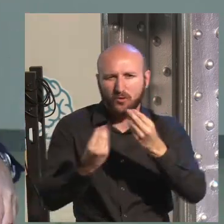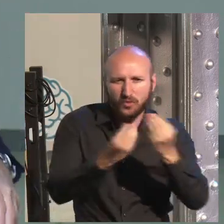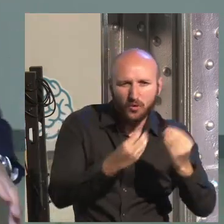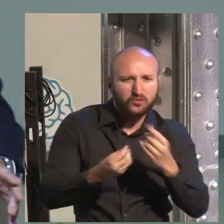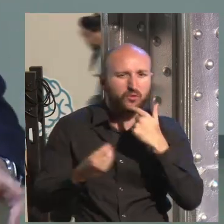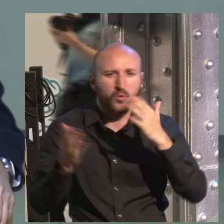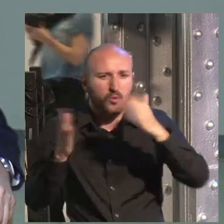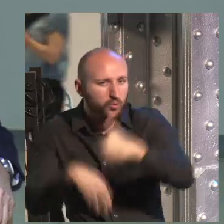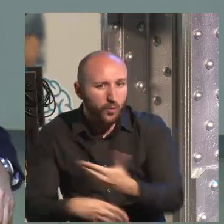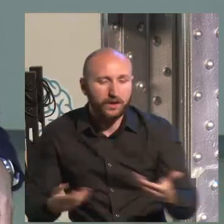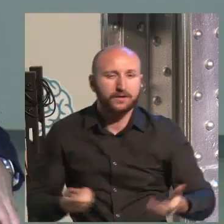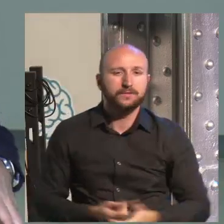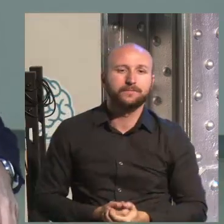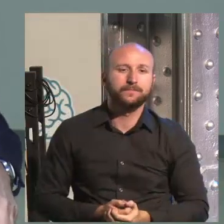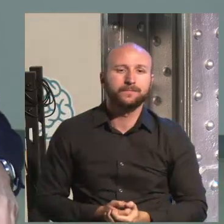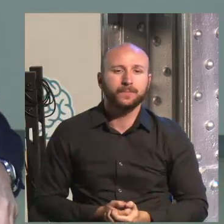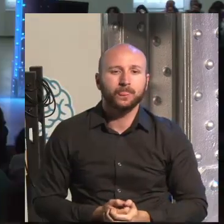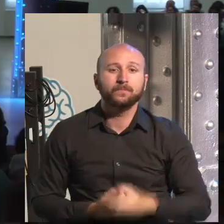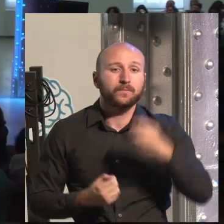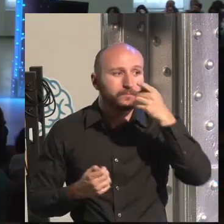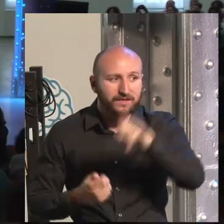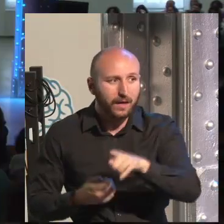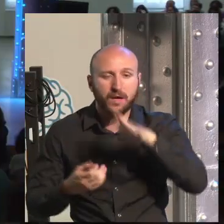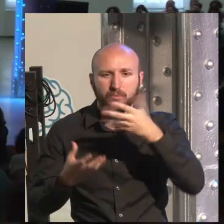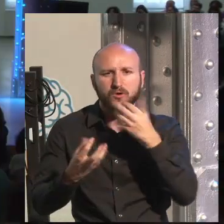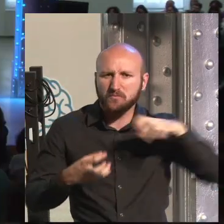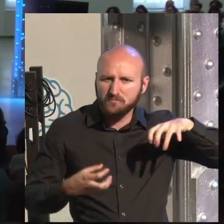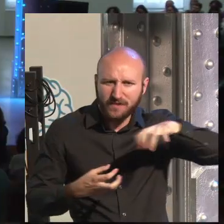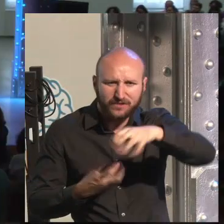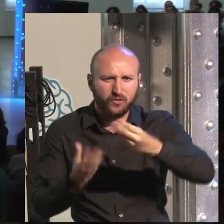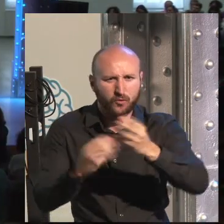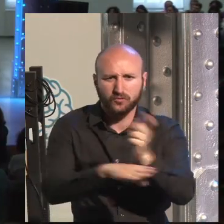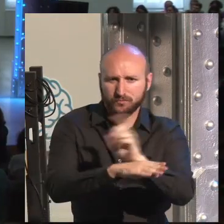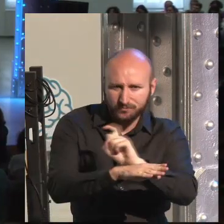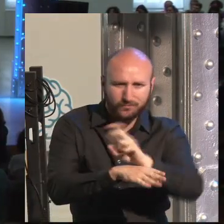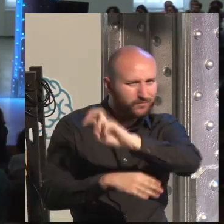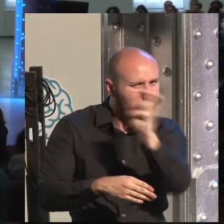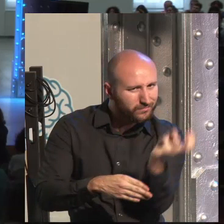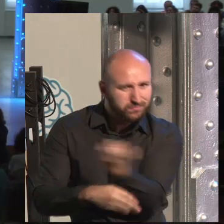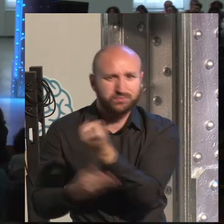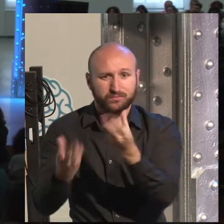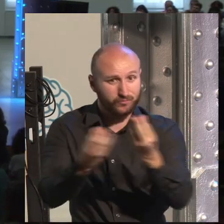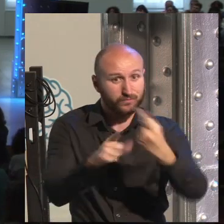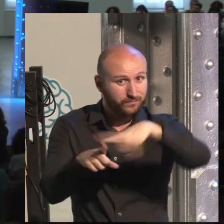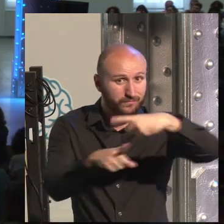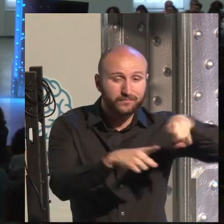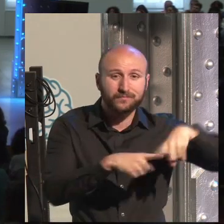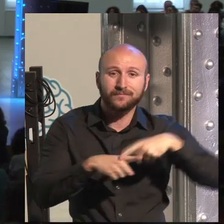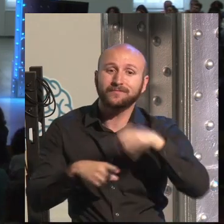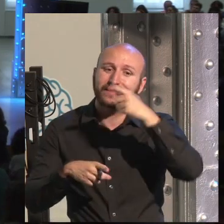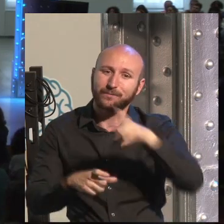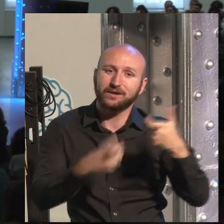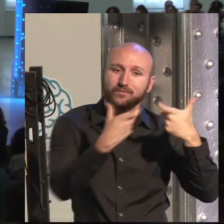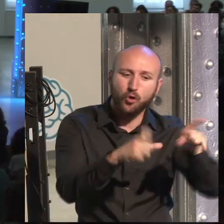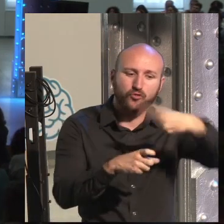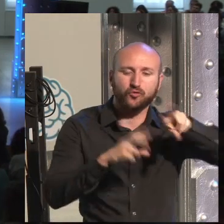nervioso, parece que les va muy bien, y roedores y insectos de muchos tipos. Así que, y por otro lado, nosotros ahora somos